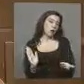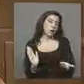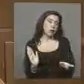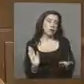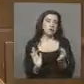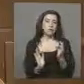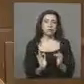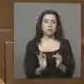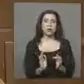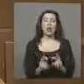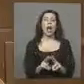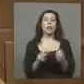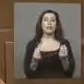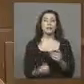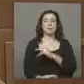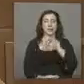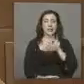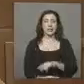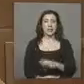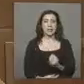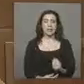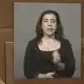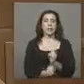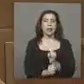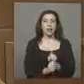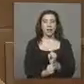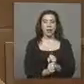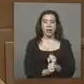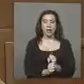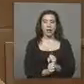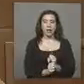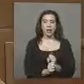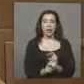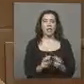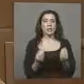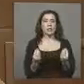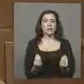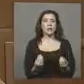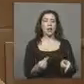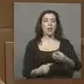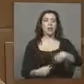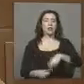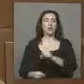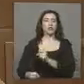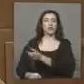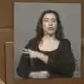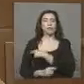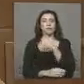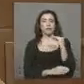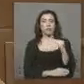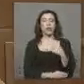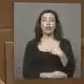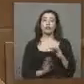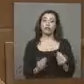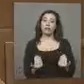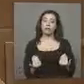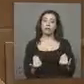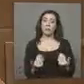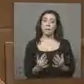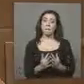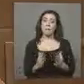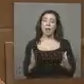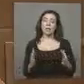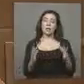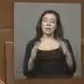contundente, que le hace bien a Chile, que le hace bien a los trabajadores y que le hace bien a los empleadores. Yo esperaría mayor